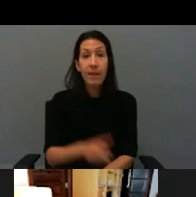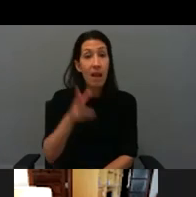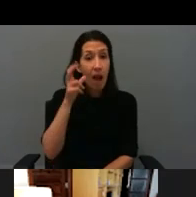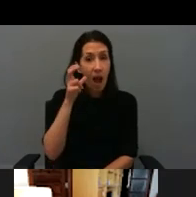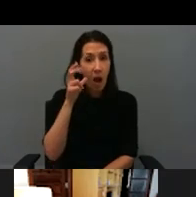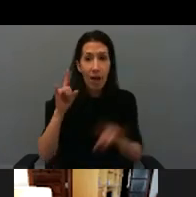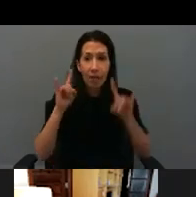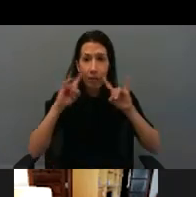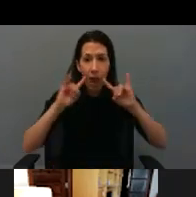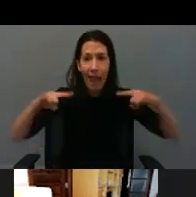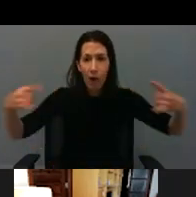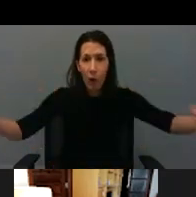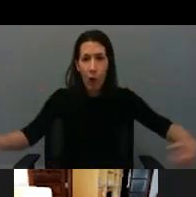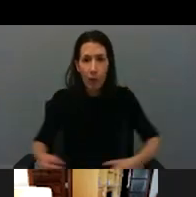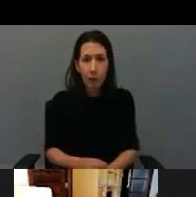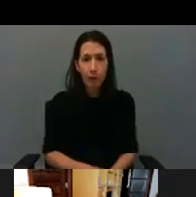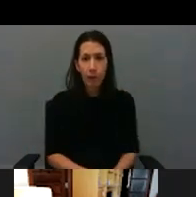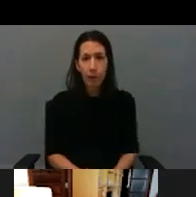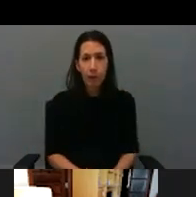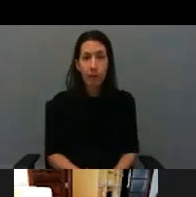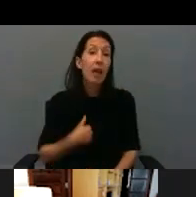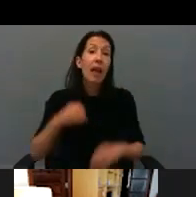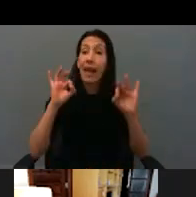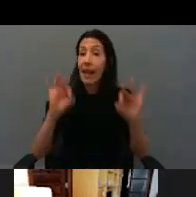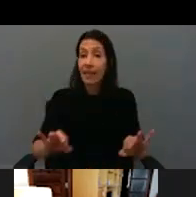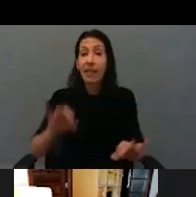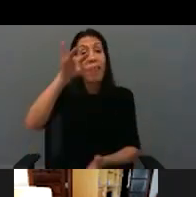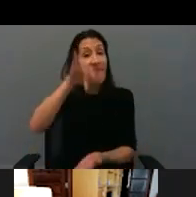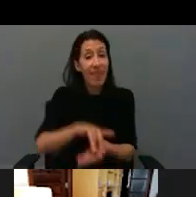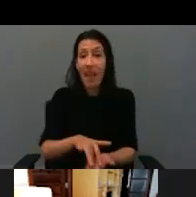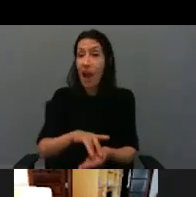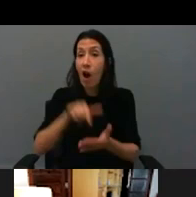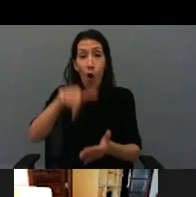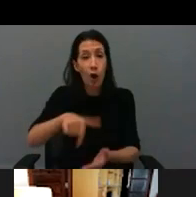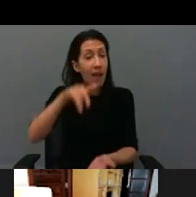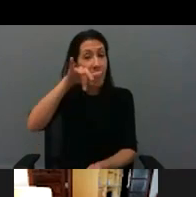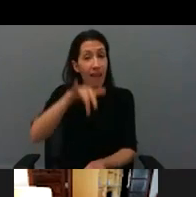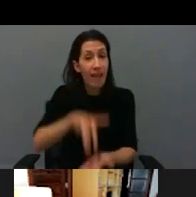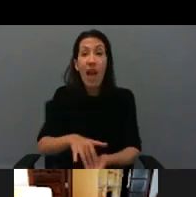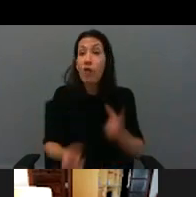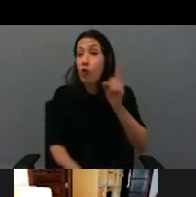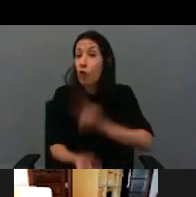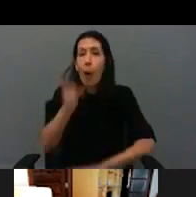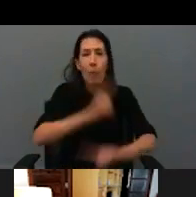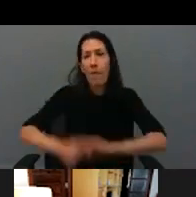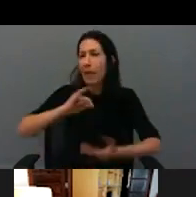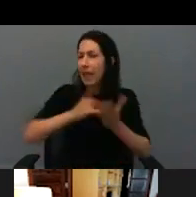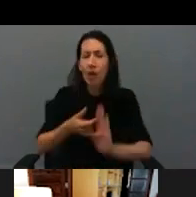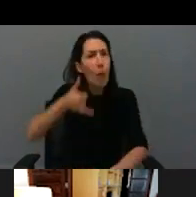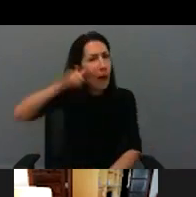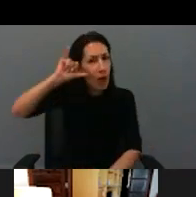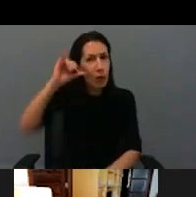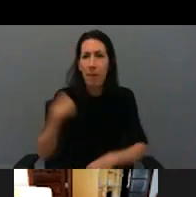nos sigue acoplando, no pasa nada. Este es el día de todos los problemas técnicos juntos a la